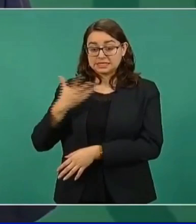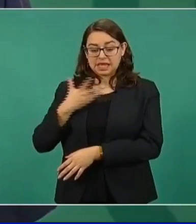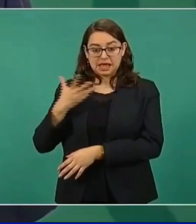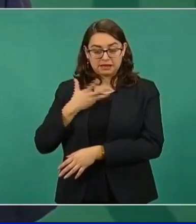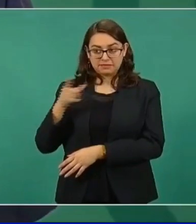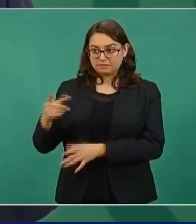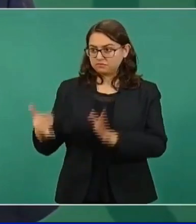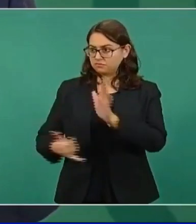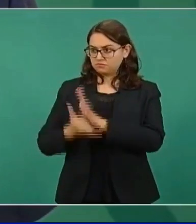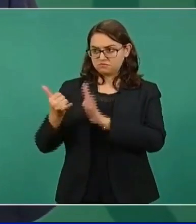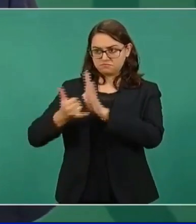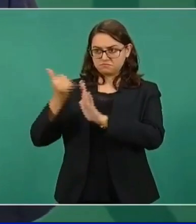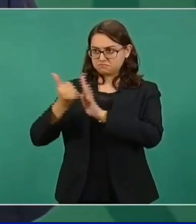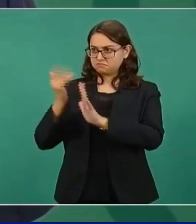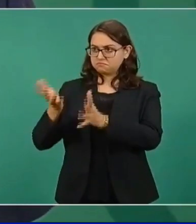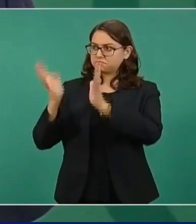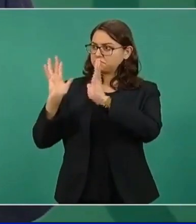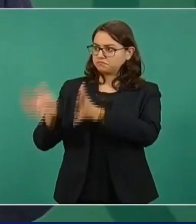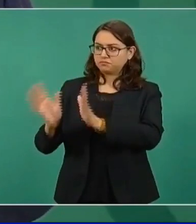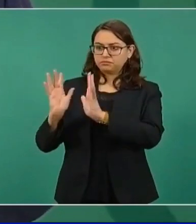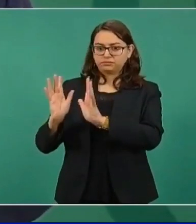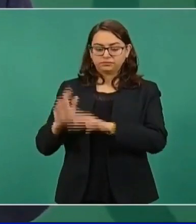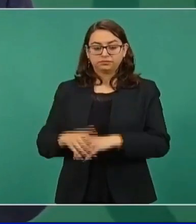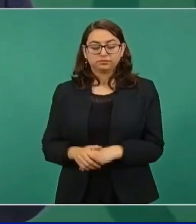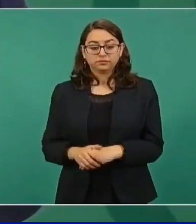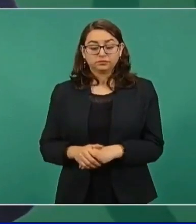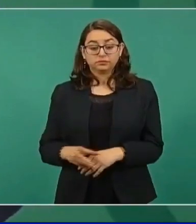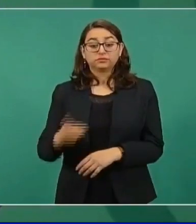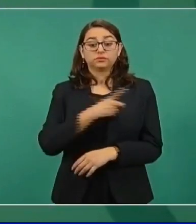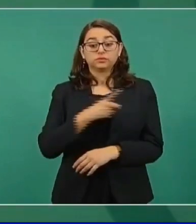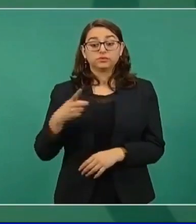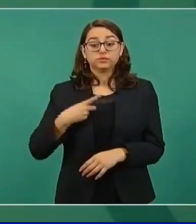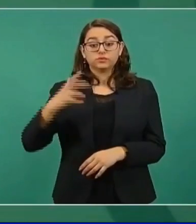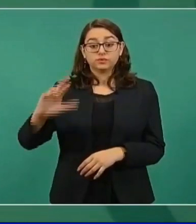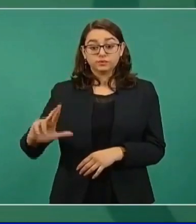hay que olvidar que los gobiernos